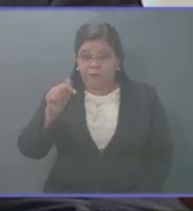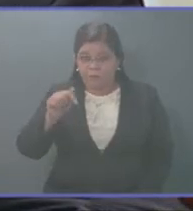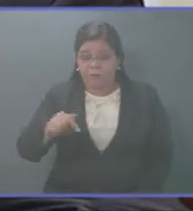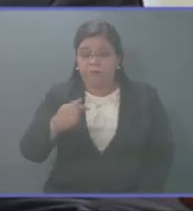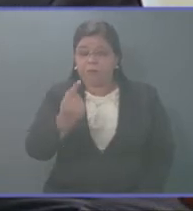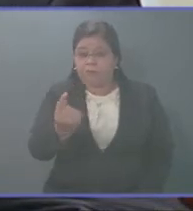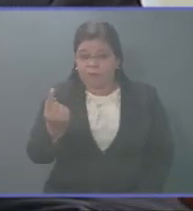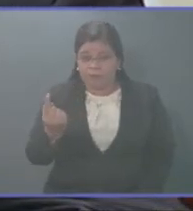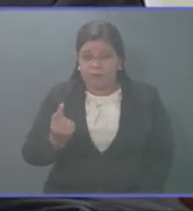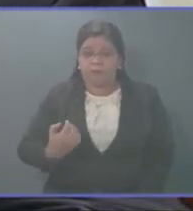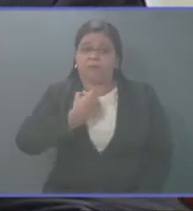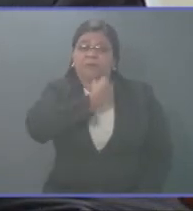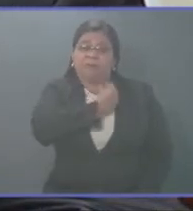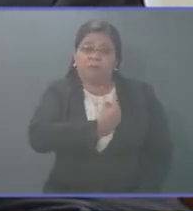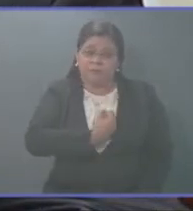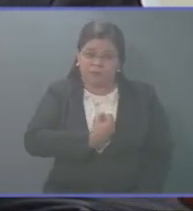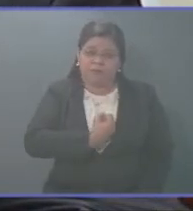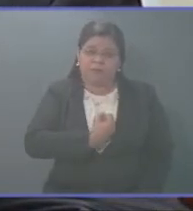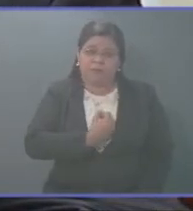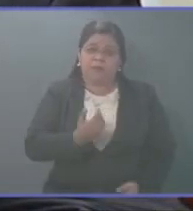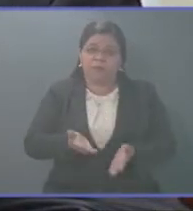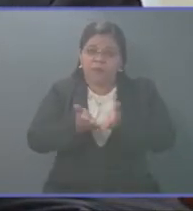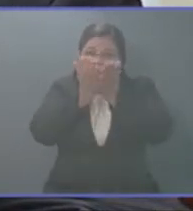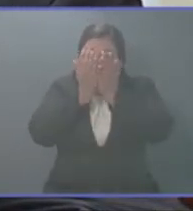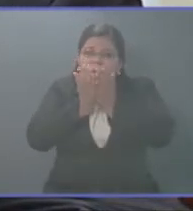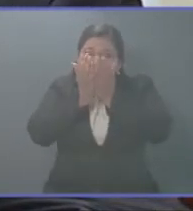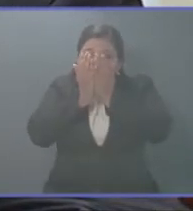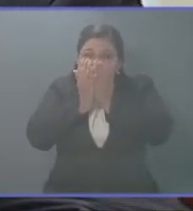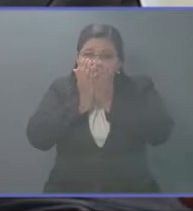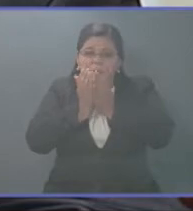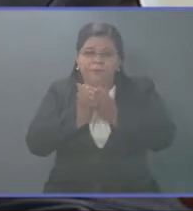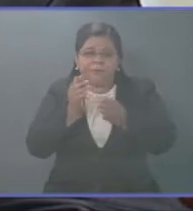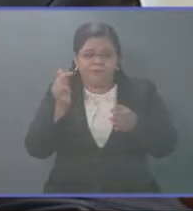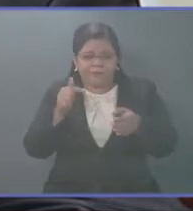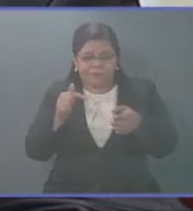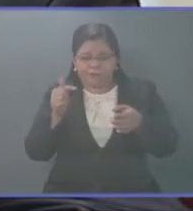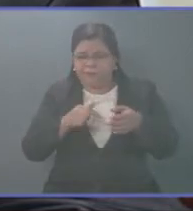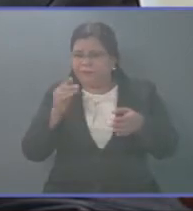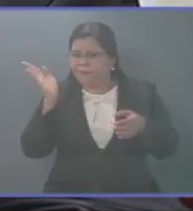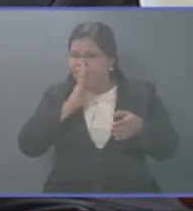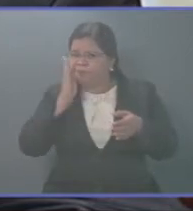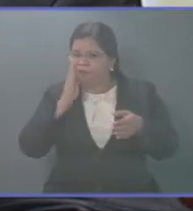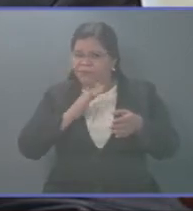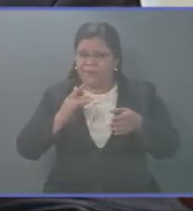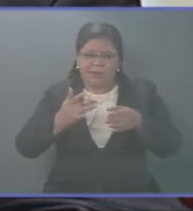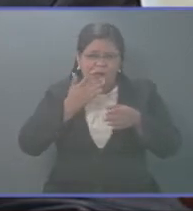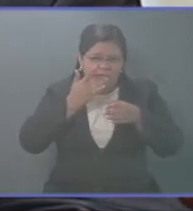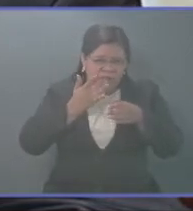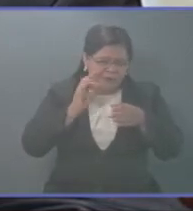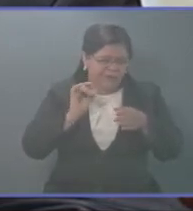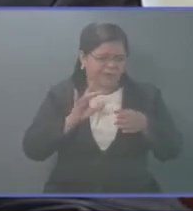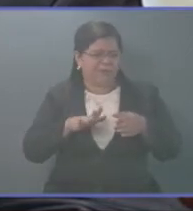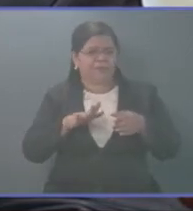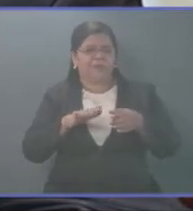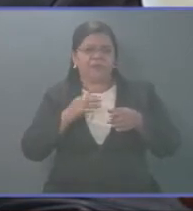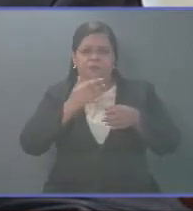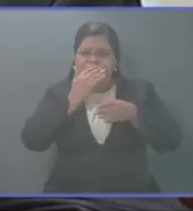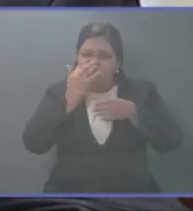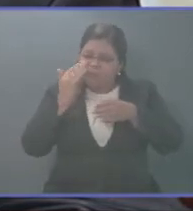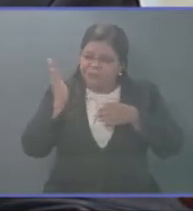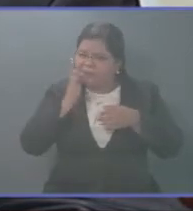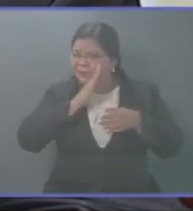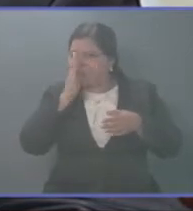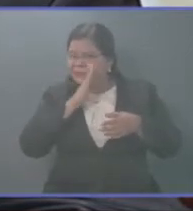afectada con agua de esta manera, mal sabor, olor y